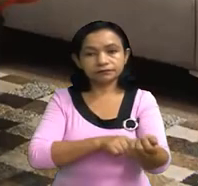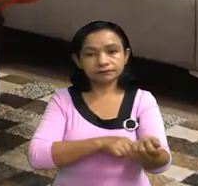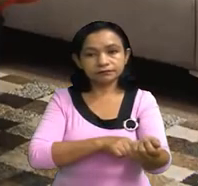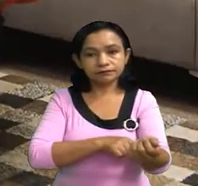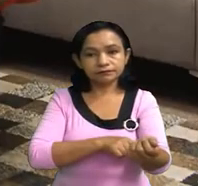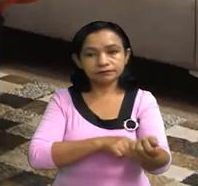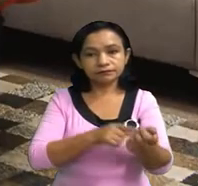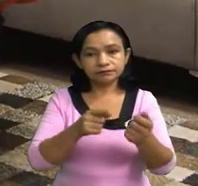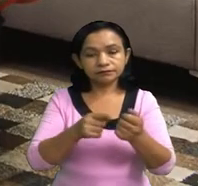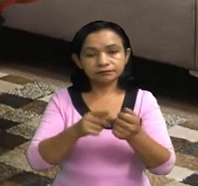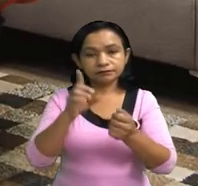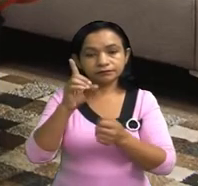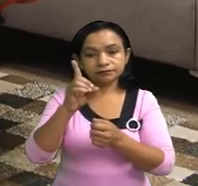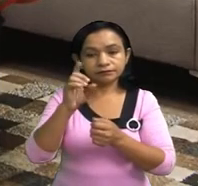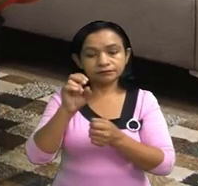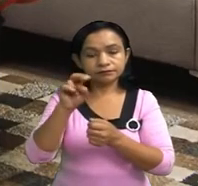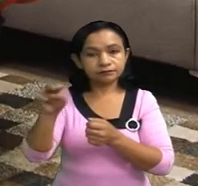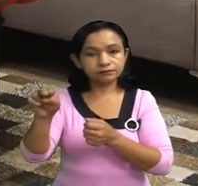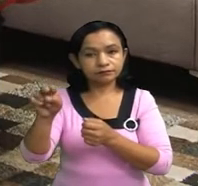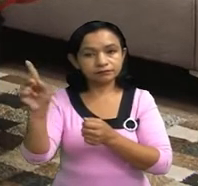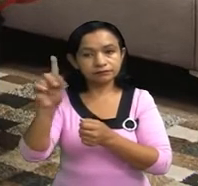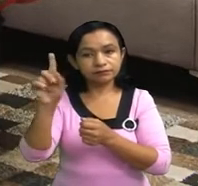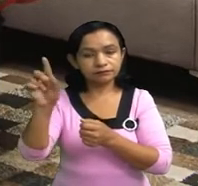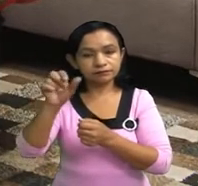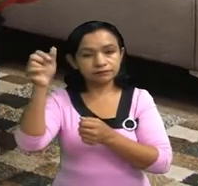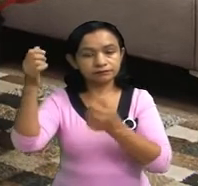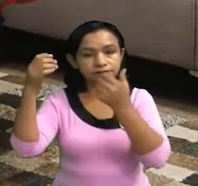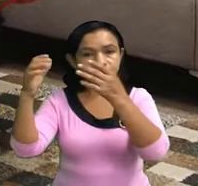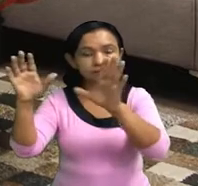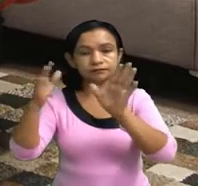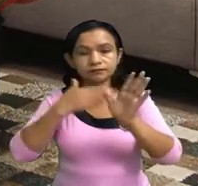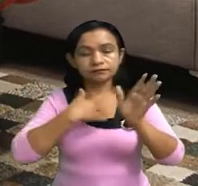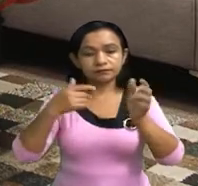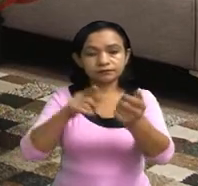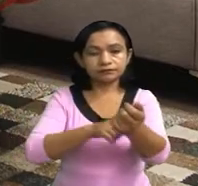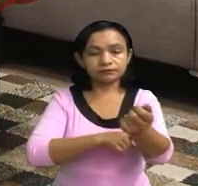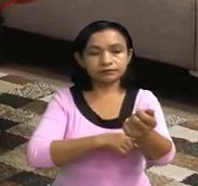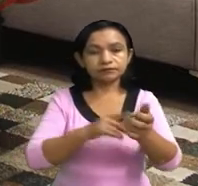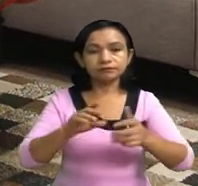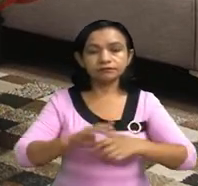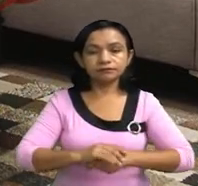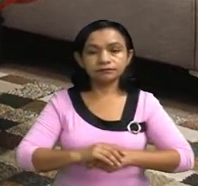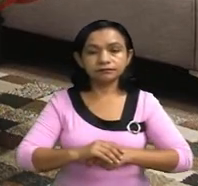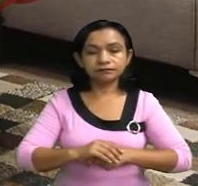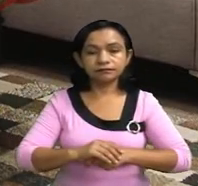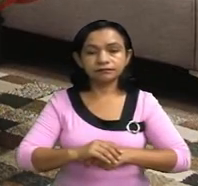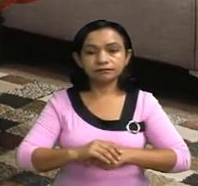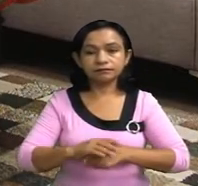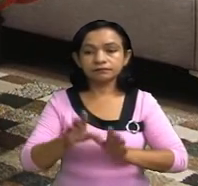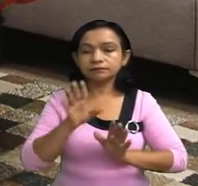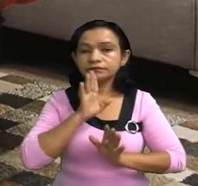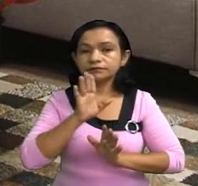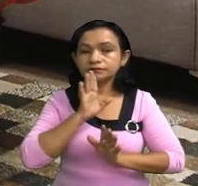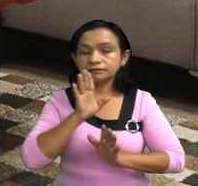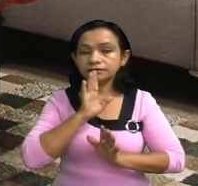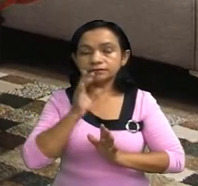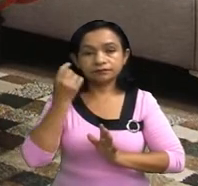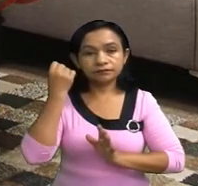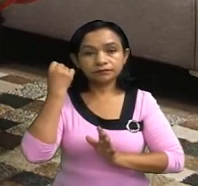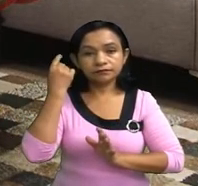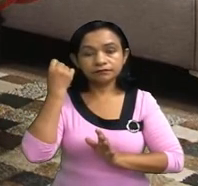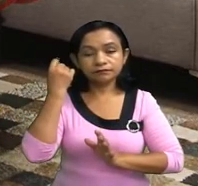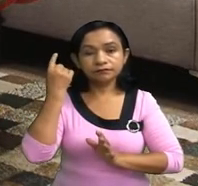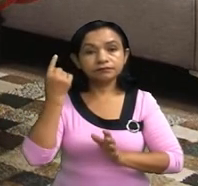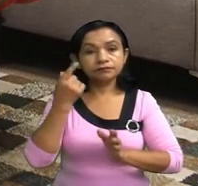porque el don, eso es para otra cosa. Y ahí bajando un poquito, para entendernos dentro